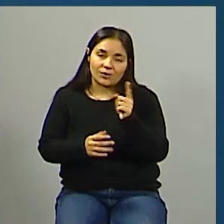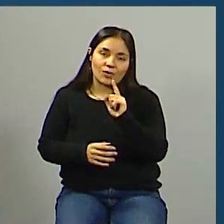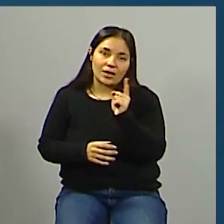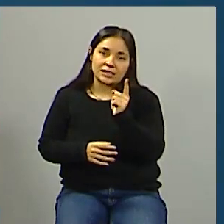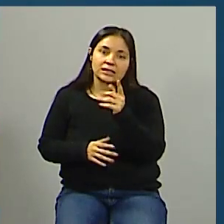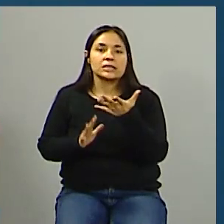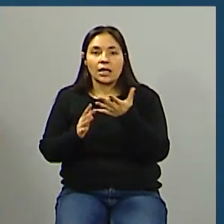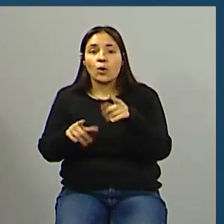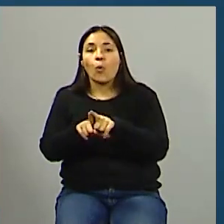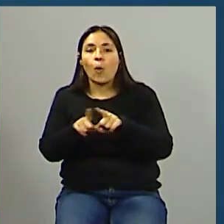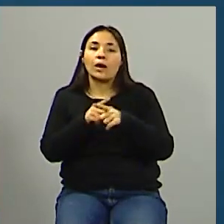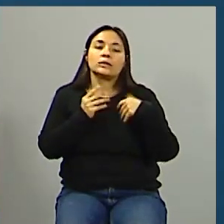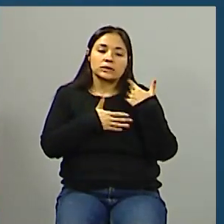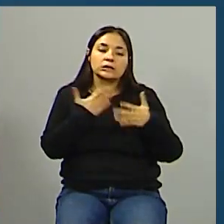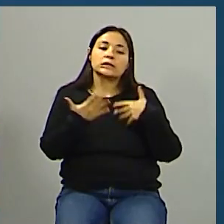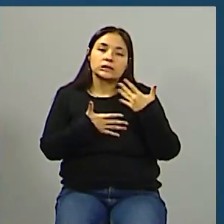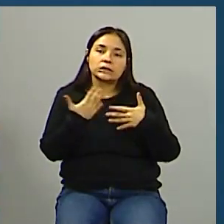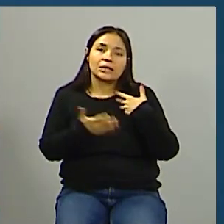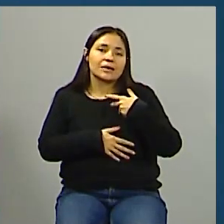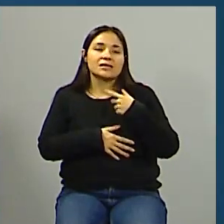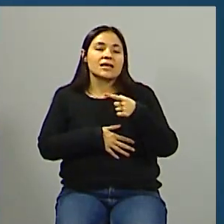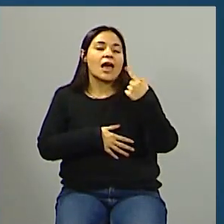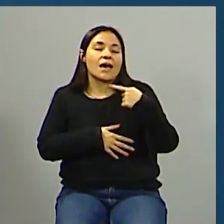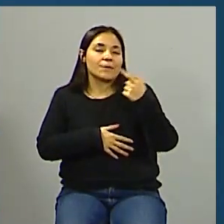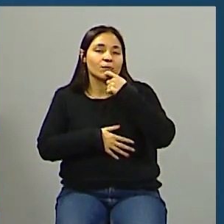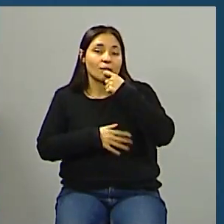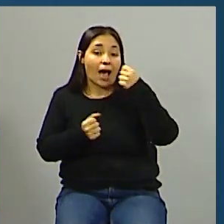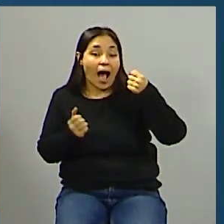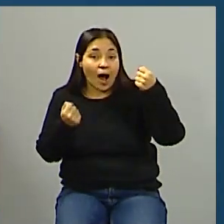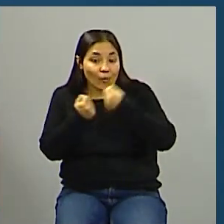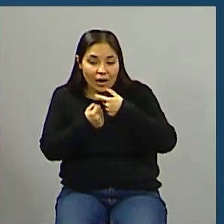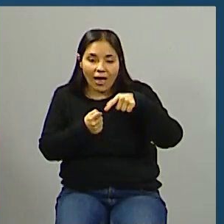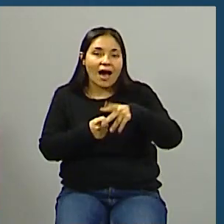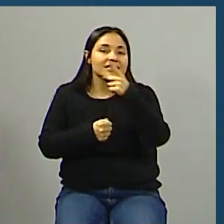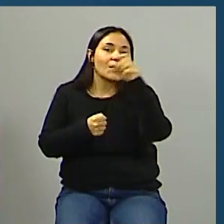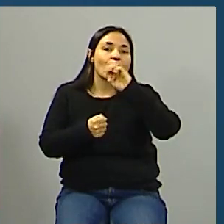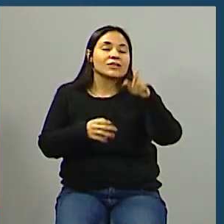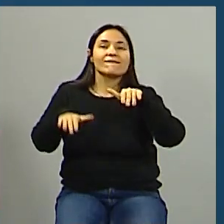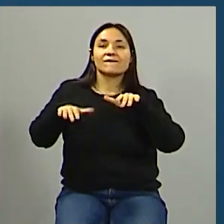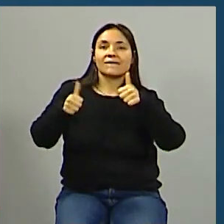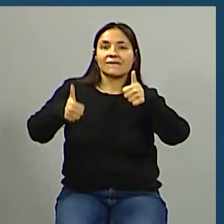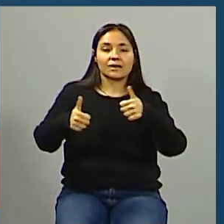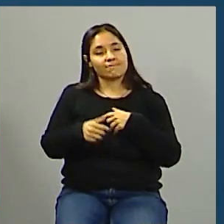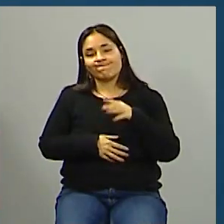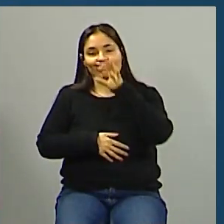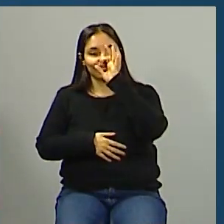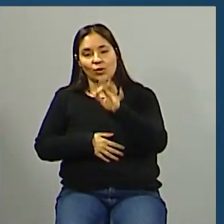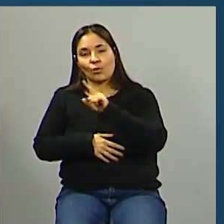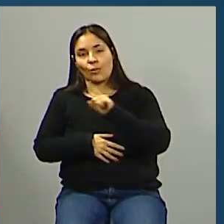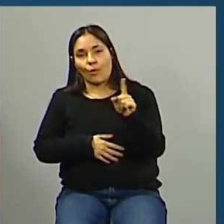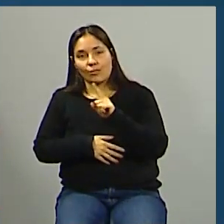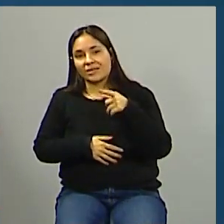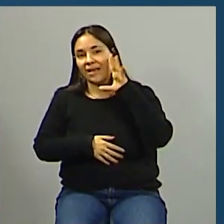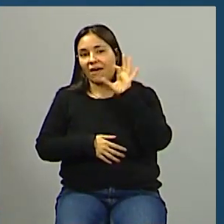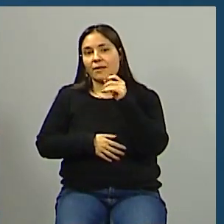manera de sobrellevar. Nunca alcanza, nosotros lo sabemos, como también ellos saben que para el productor más pequeño o el